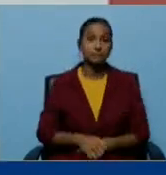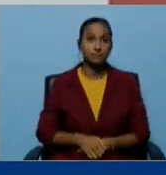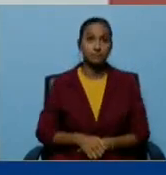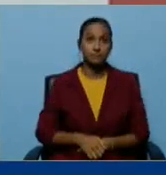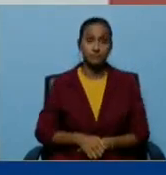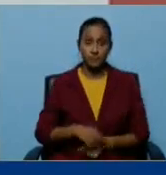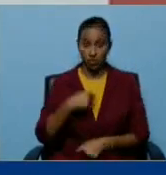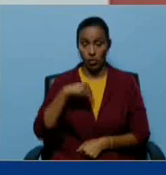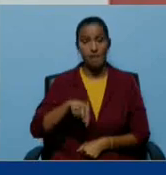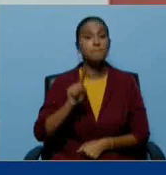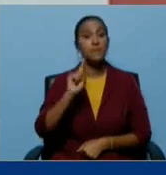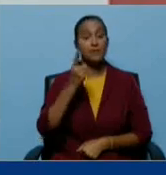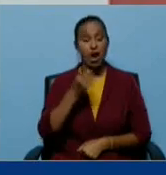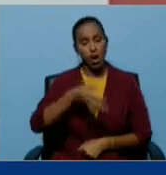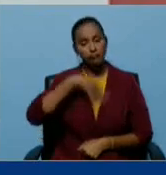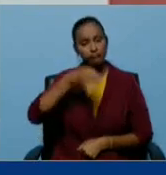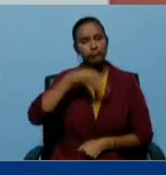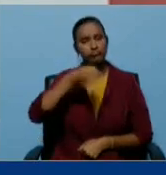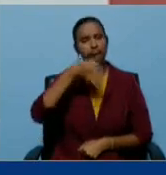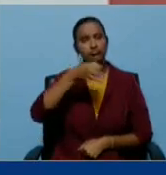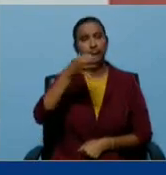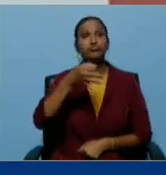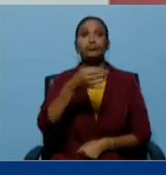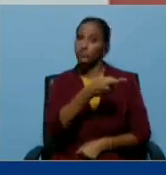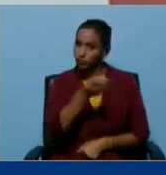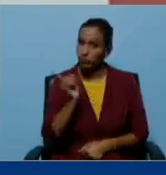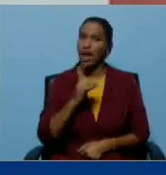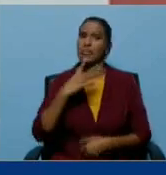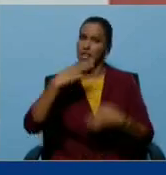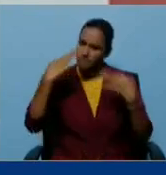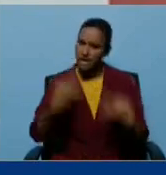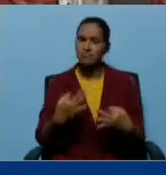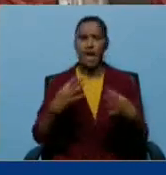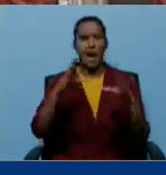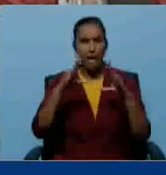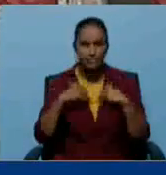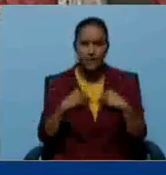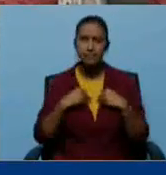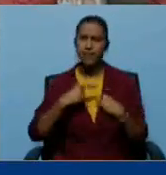intervención es que tomen en serio el sistema.